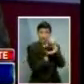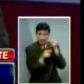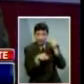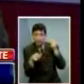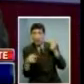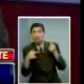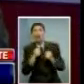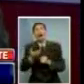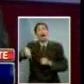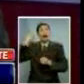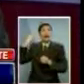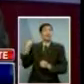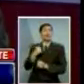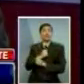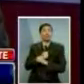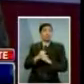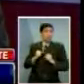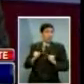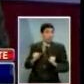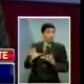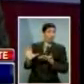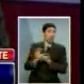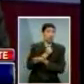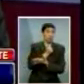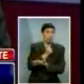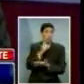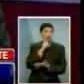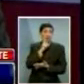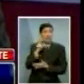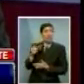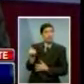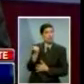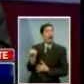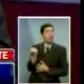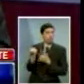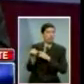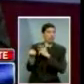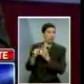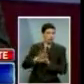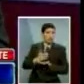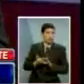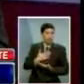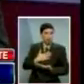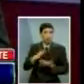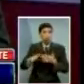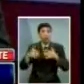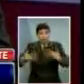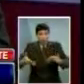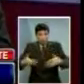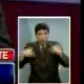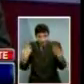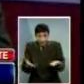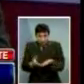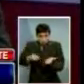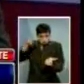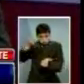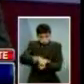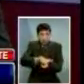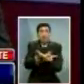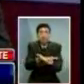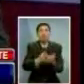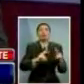se consiguieron con el entonces Ministro de Hacienda, tenía la mano más apretada para salud, están destinados ya a